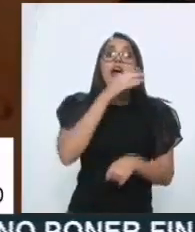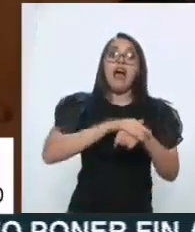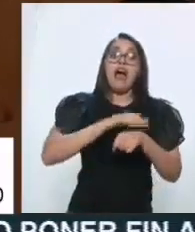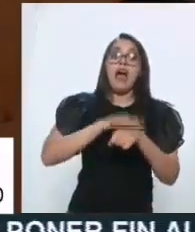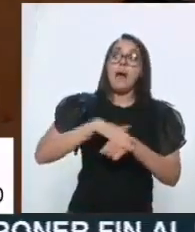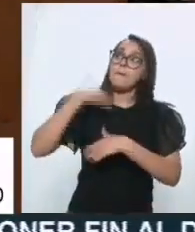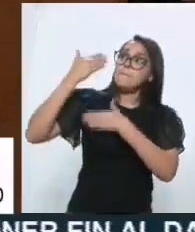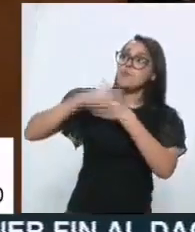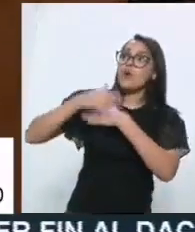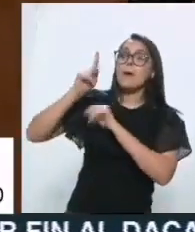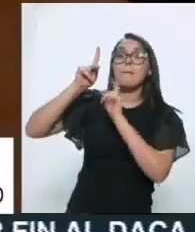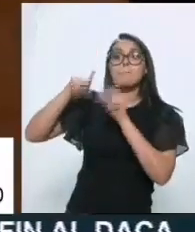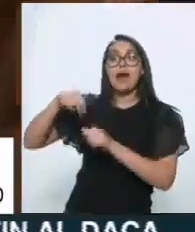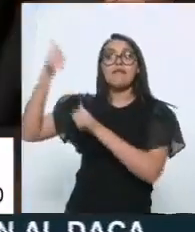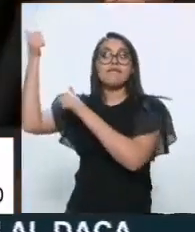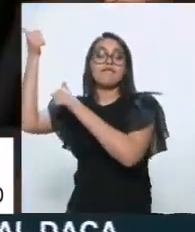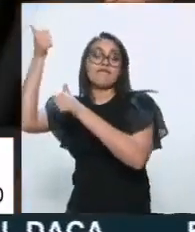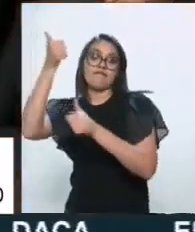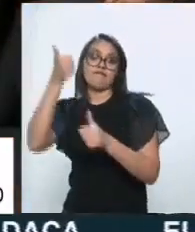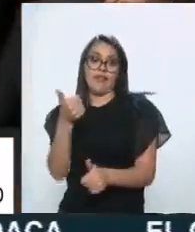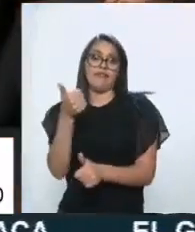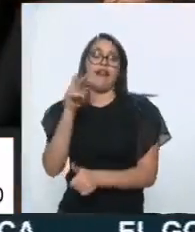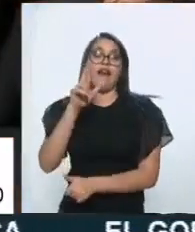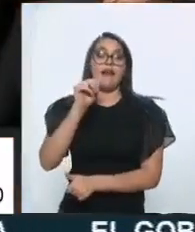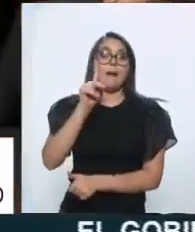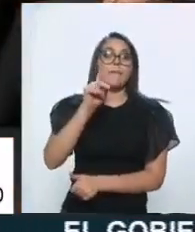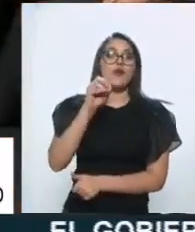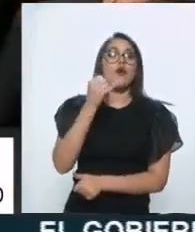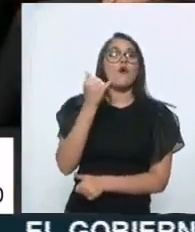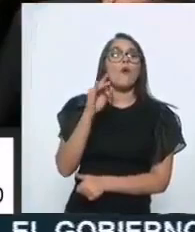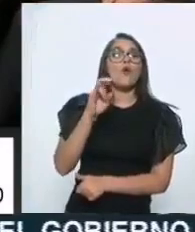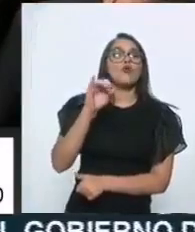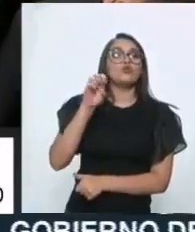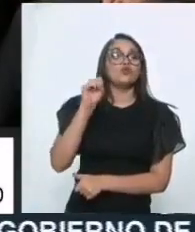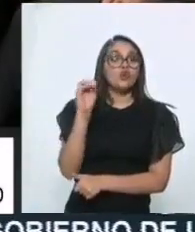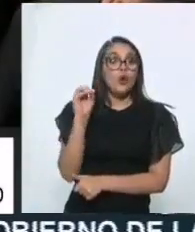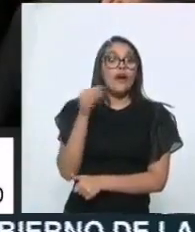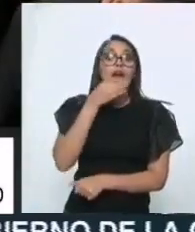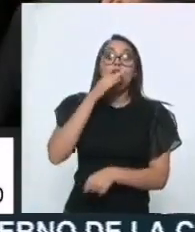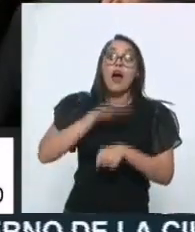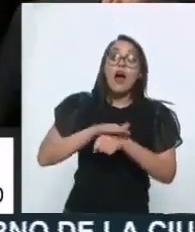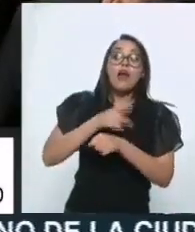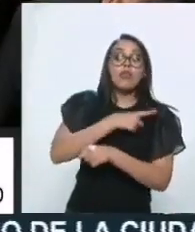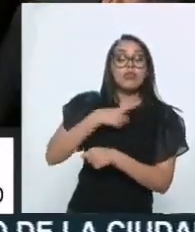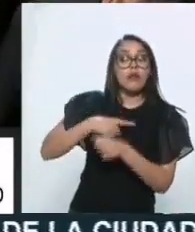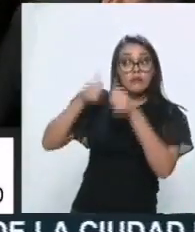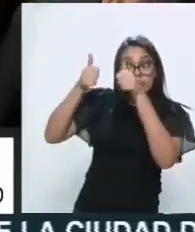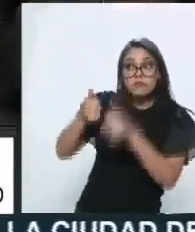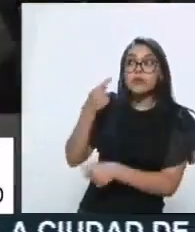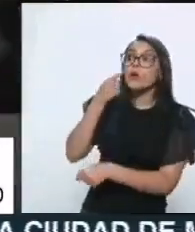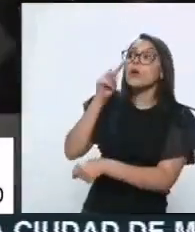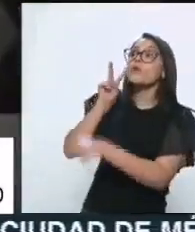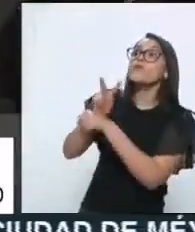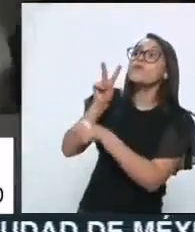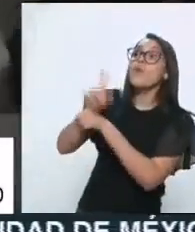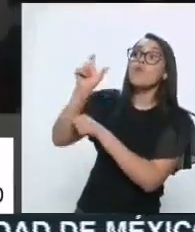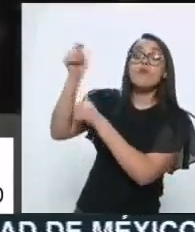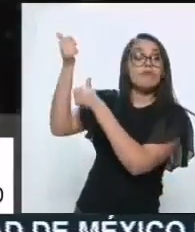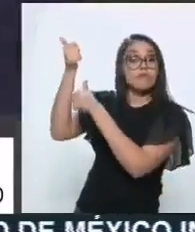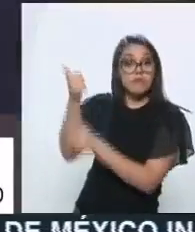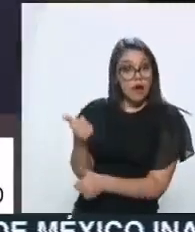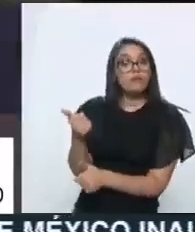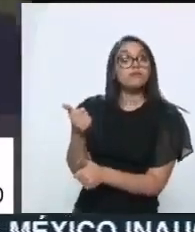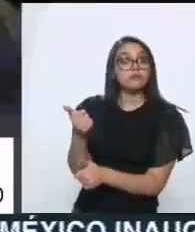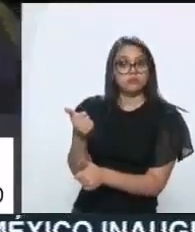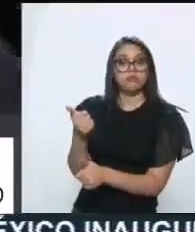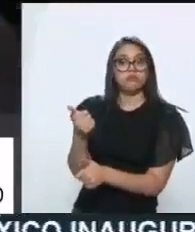de Rápido y Furioso. Se les permitió estar en el centro de comando durante la mayoría del desarrollo de la operación. Es una